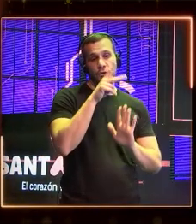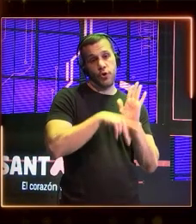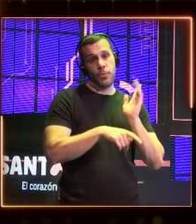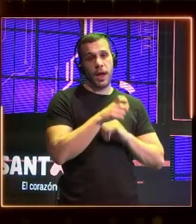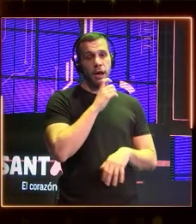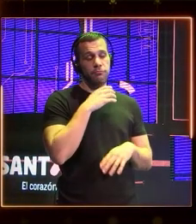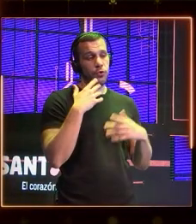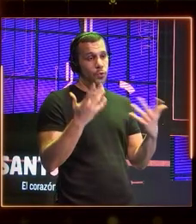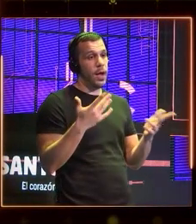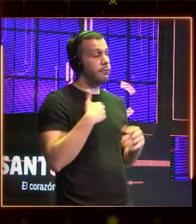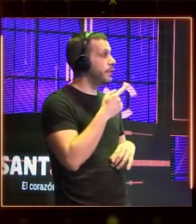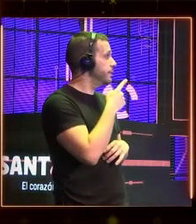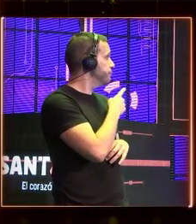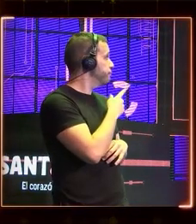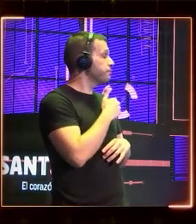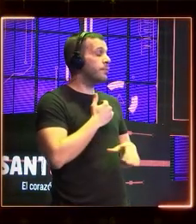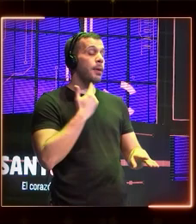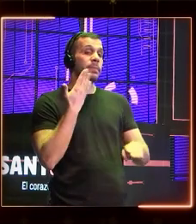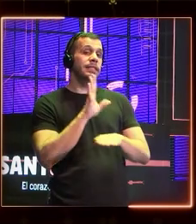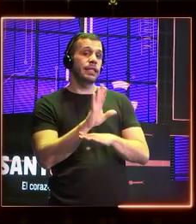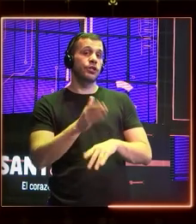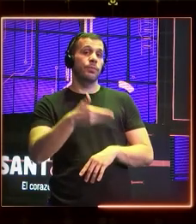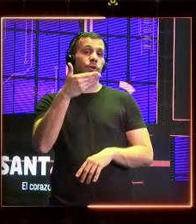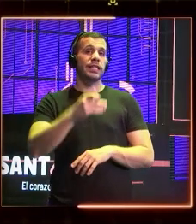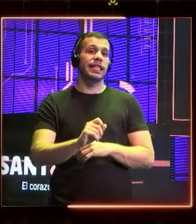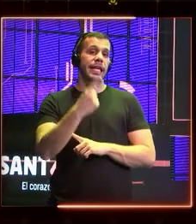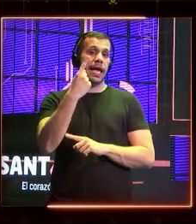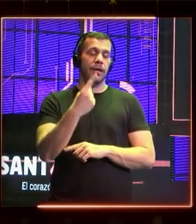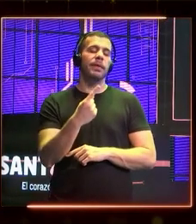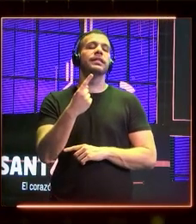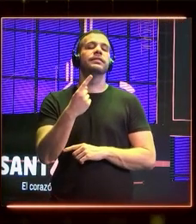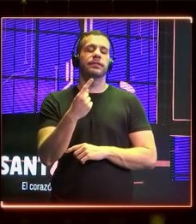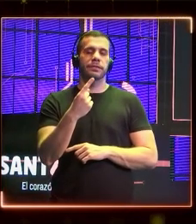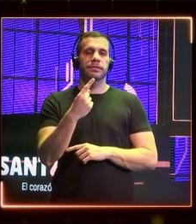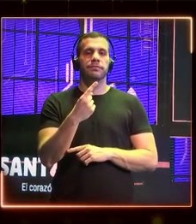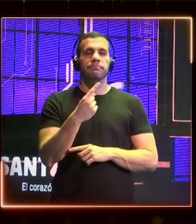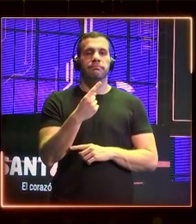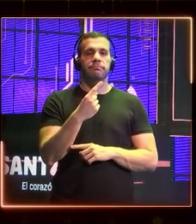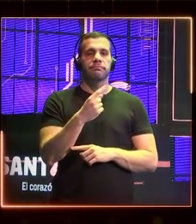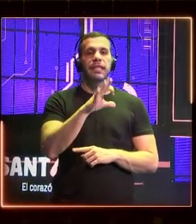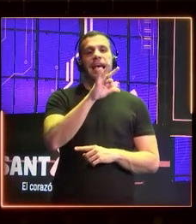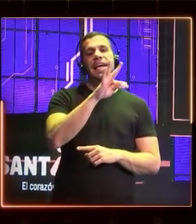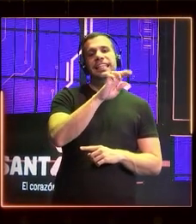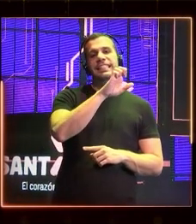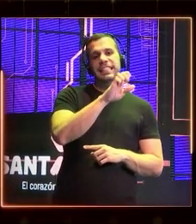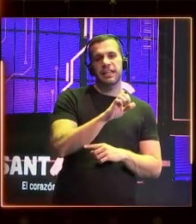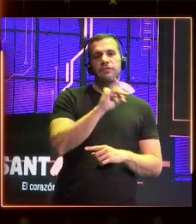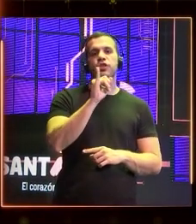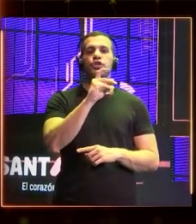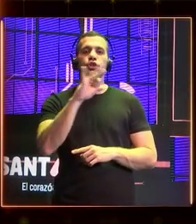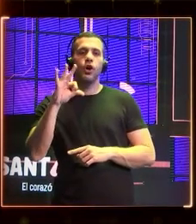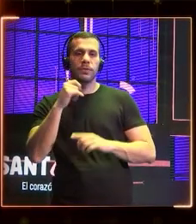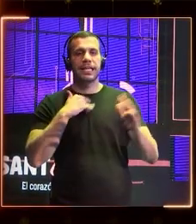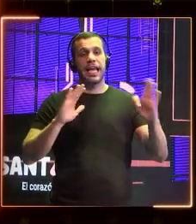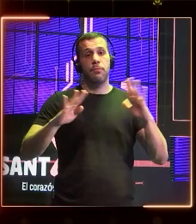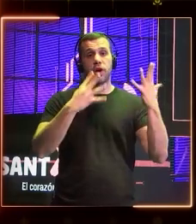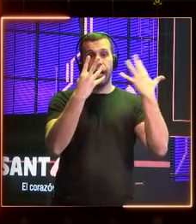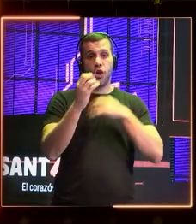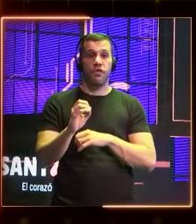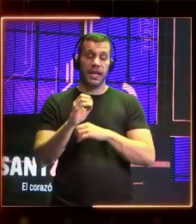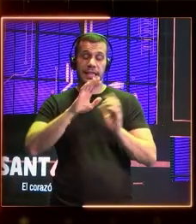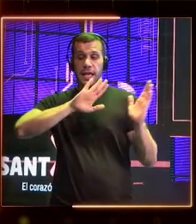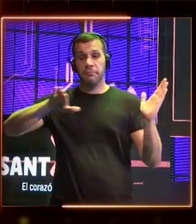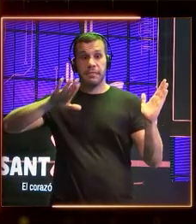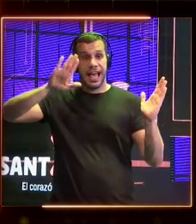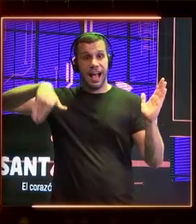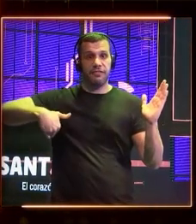tenéis una de las presentaciones más importantes de Apple que fue el regreso de Steve Jobs eh a finales de los 90 en un momento en